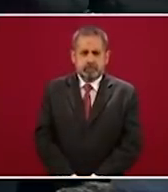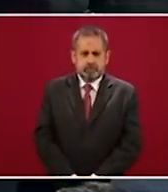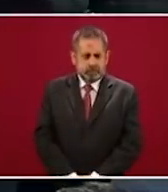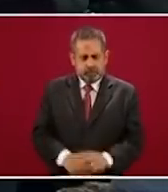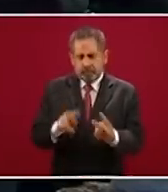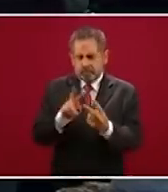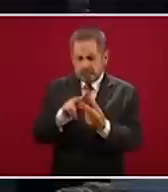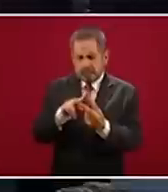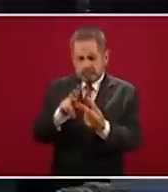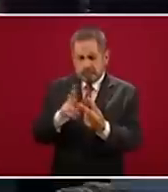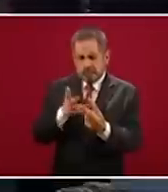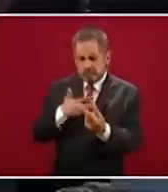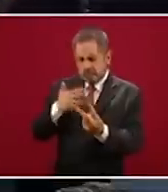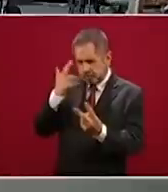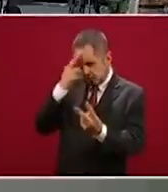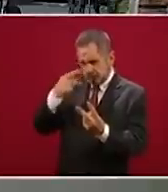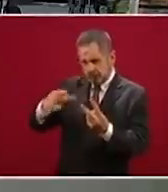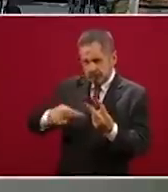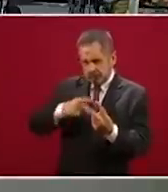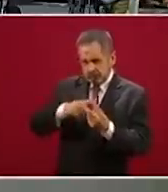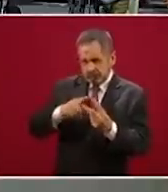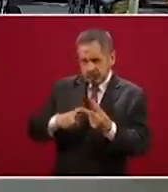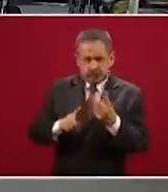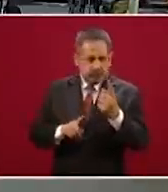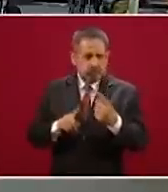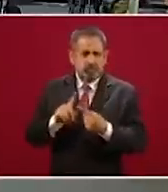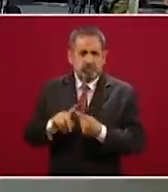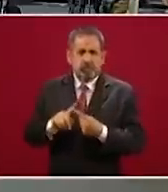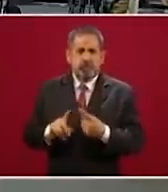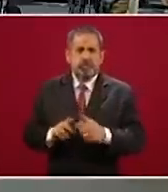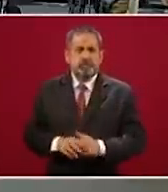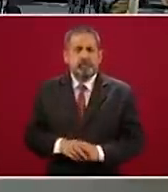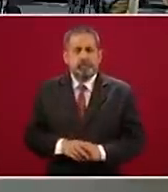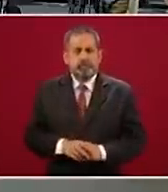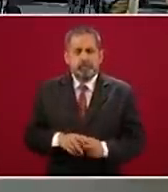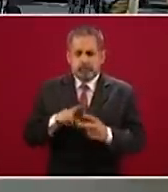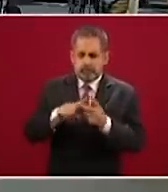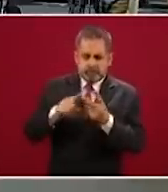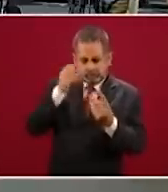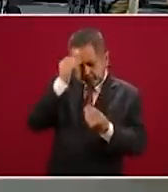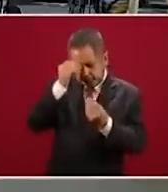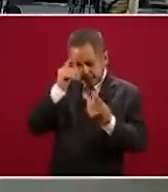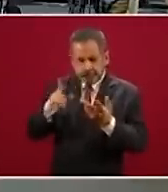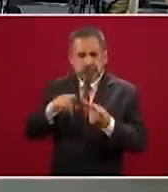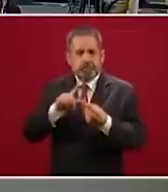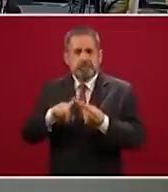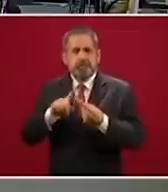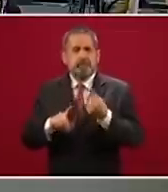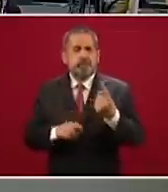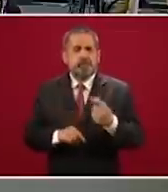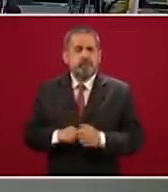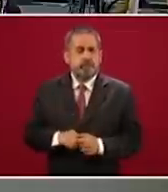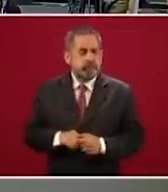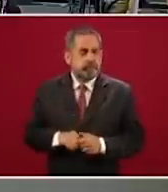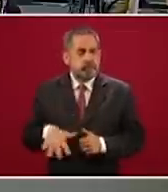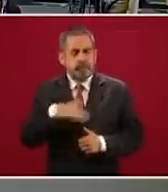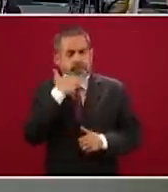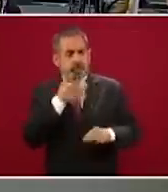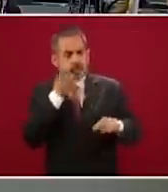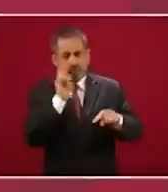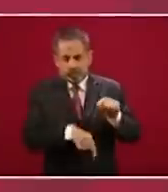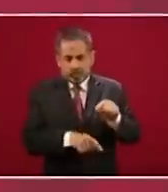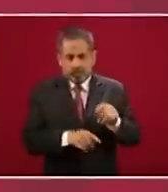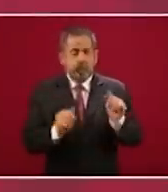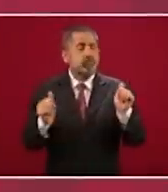dos preguntas. Primero, o las dos reflexiones. Una, que el combate a la corrupción tiene que